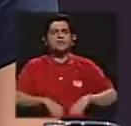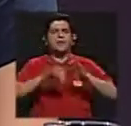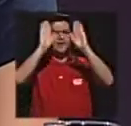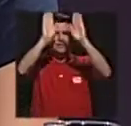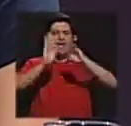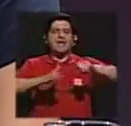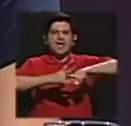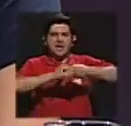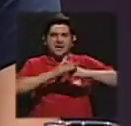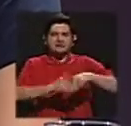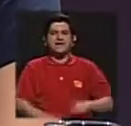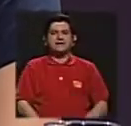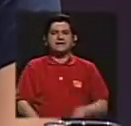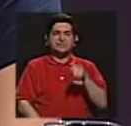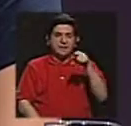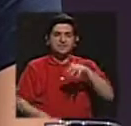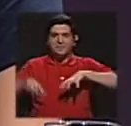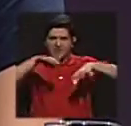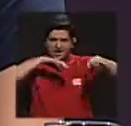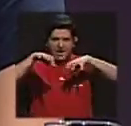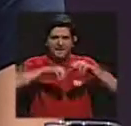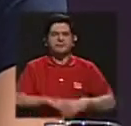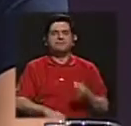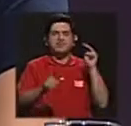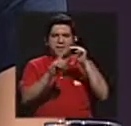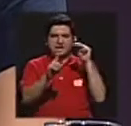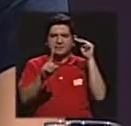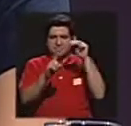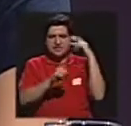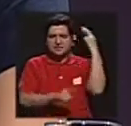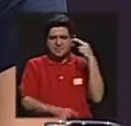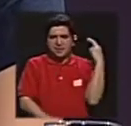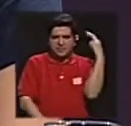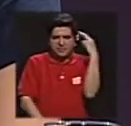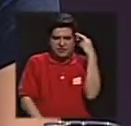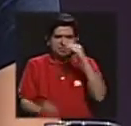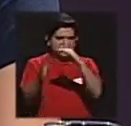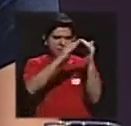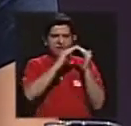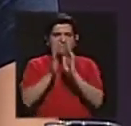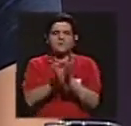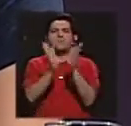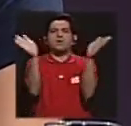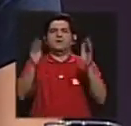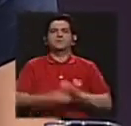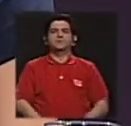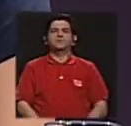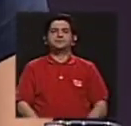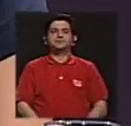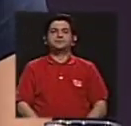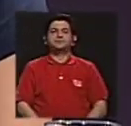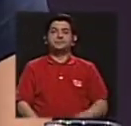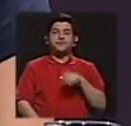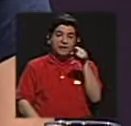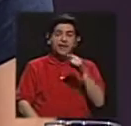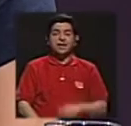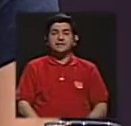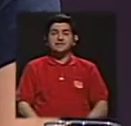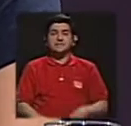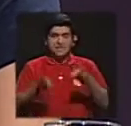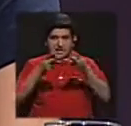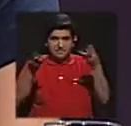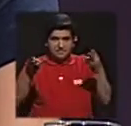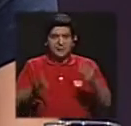excelente herramienta para hacer activismo, para dejar un mensaje, para hacer reflexionar a la población en general. Este audiovisual,